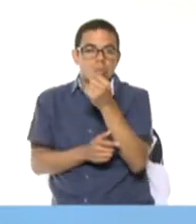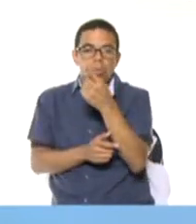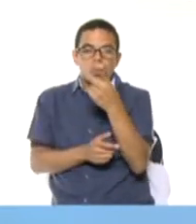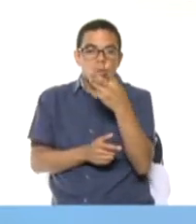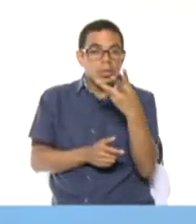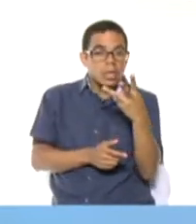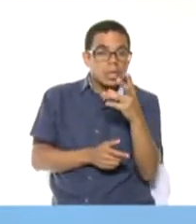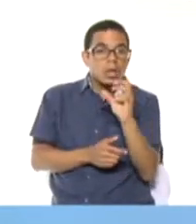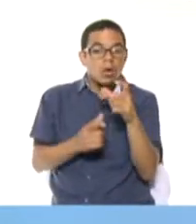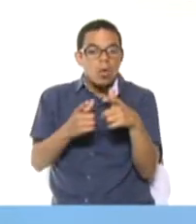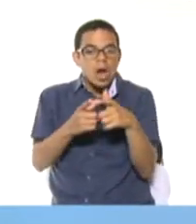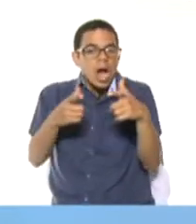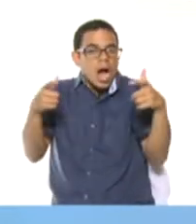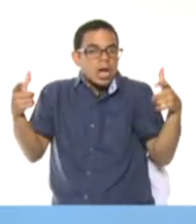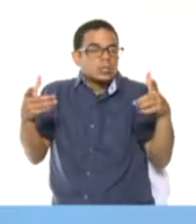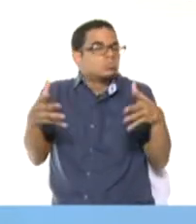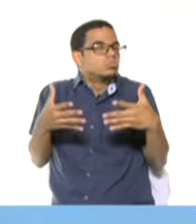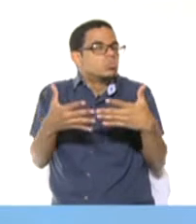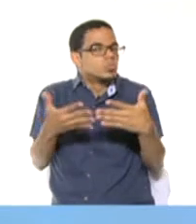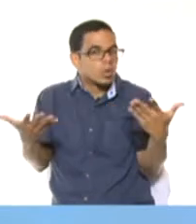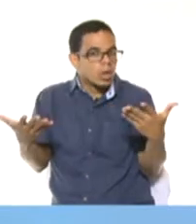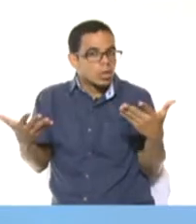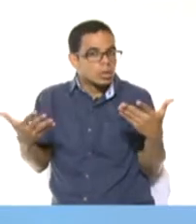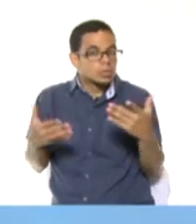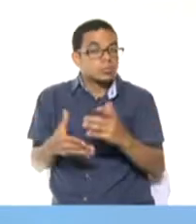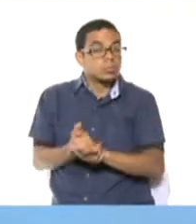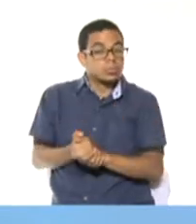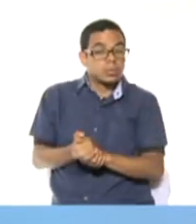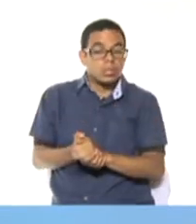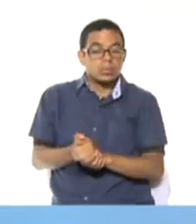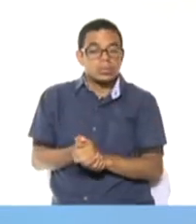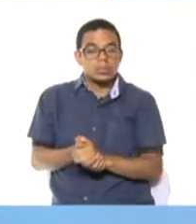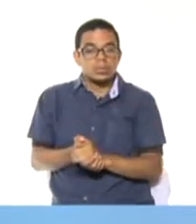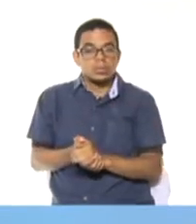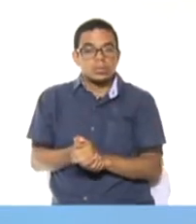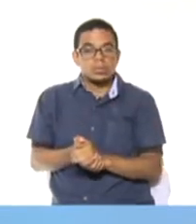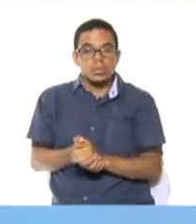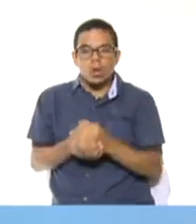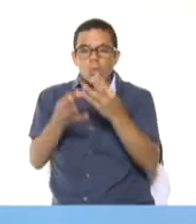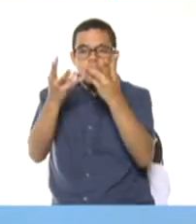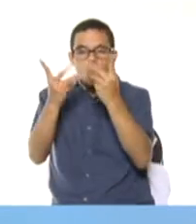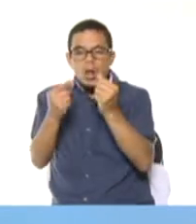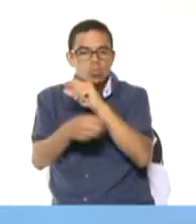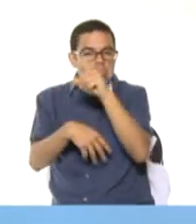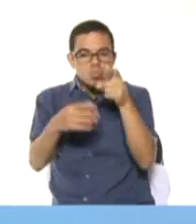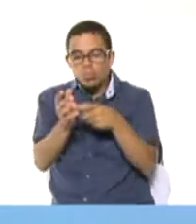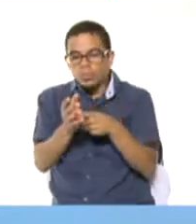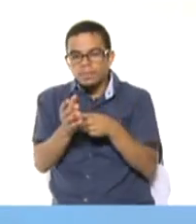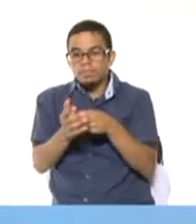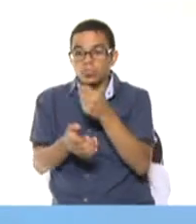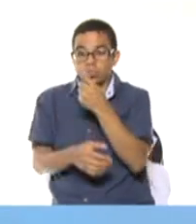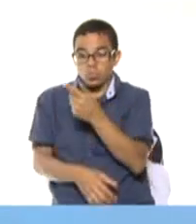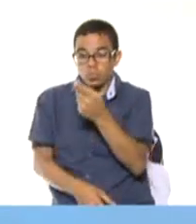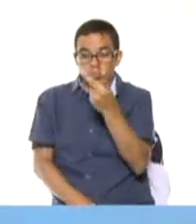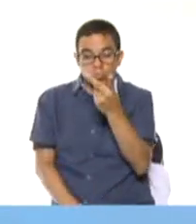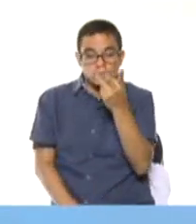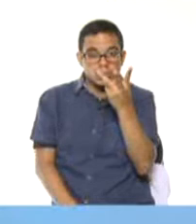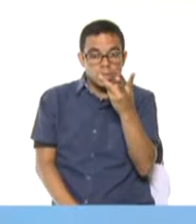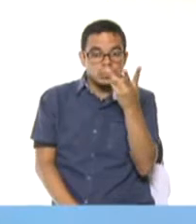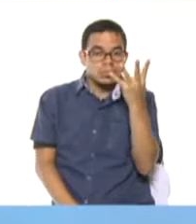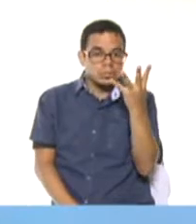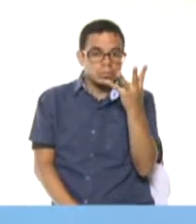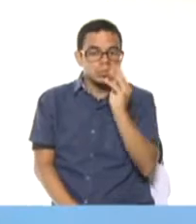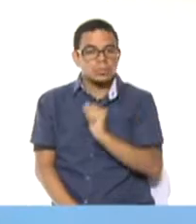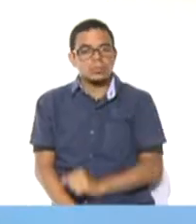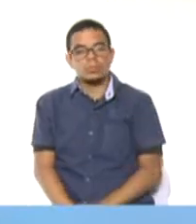tres. ¿Cuál es más grande? Uno. ¿Cuántos hay en total? 1, 2,